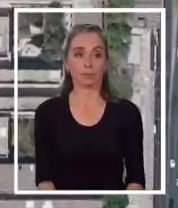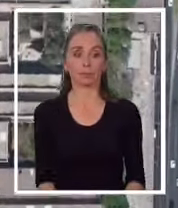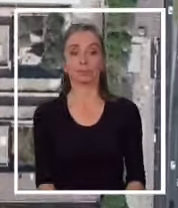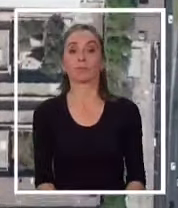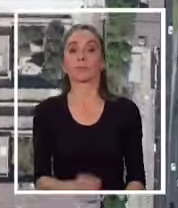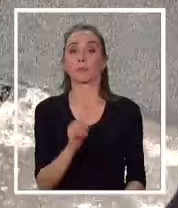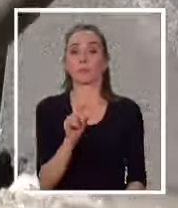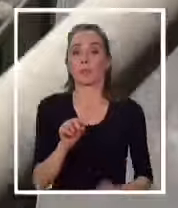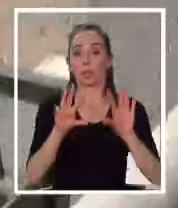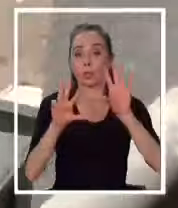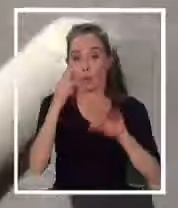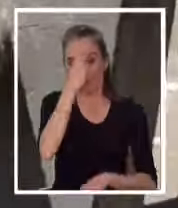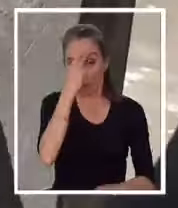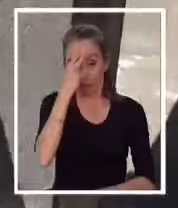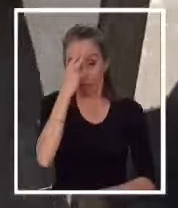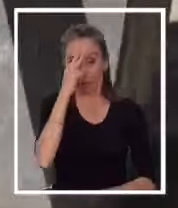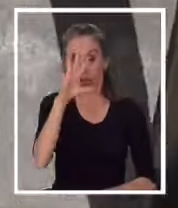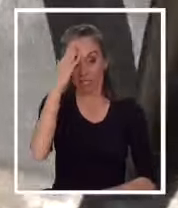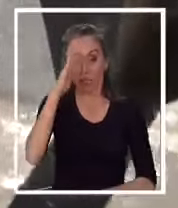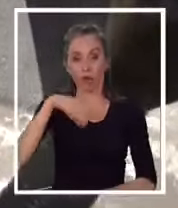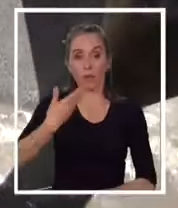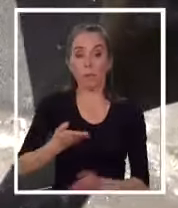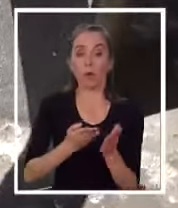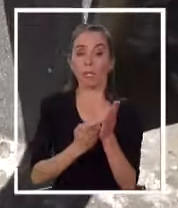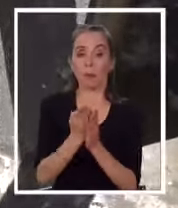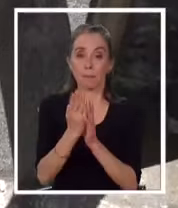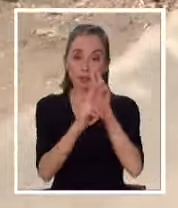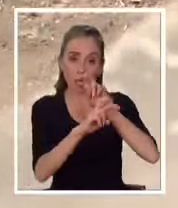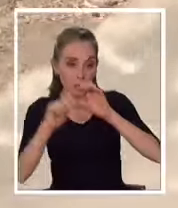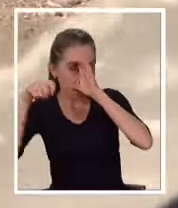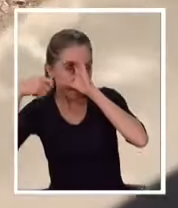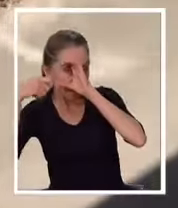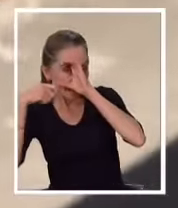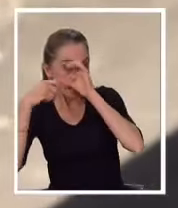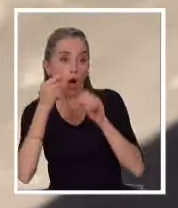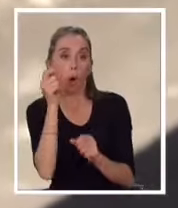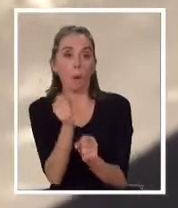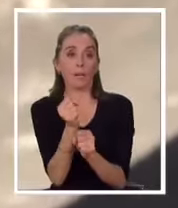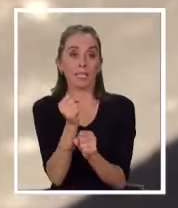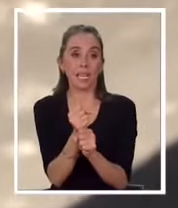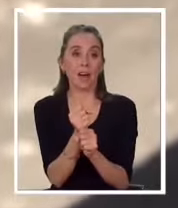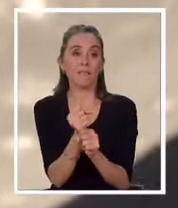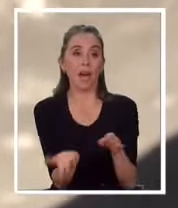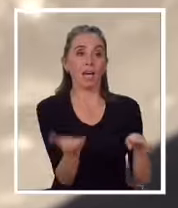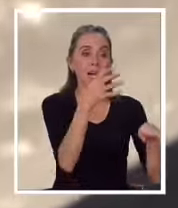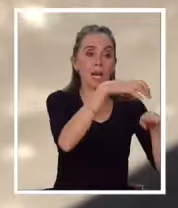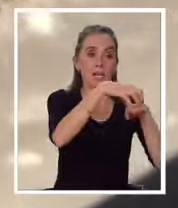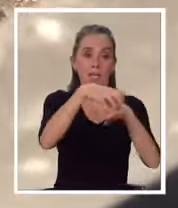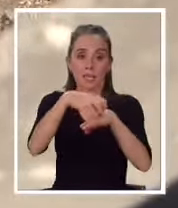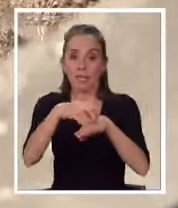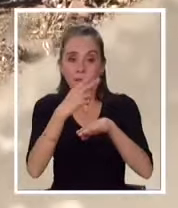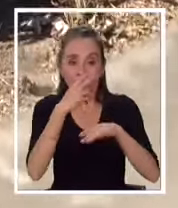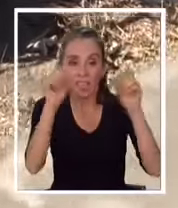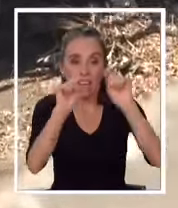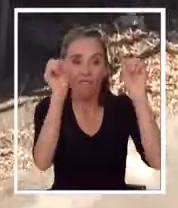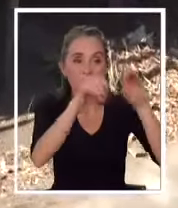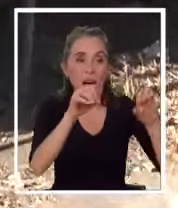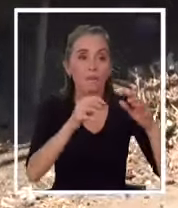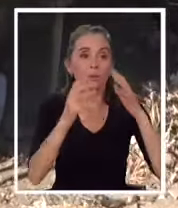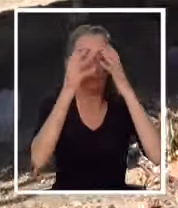Así ocurre el 9 de marzo, 5 días después del inicio de esta investigación, este trabajador del transporte se acerca al basurero